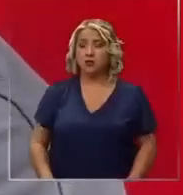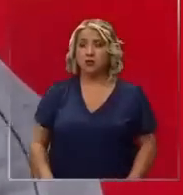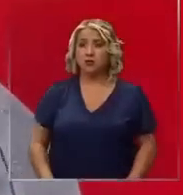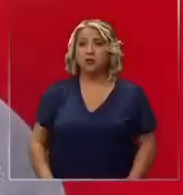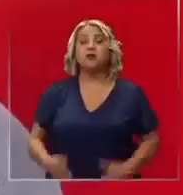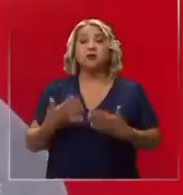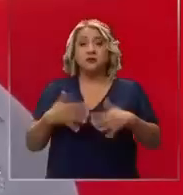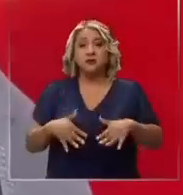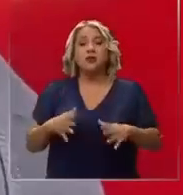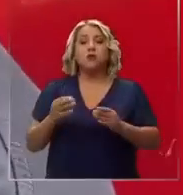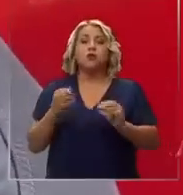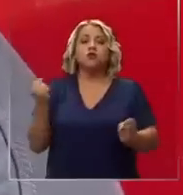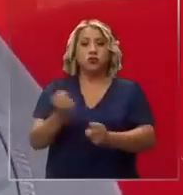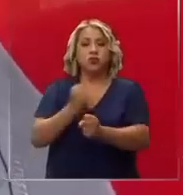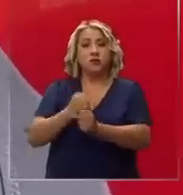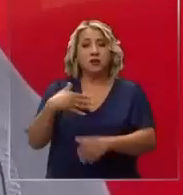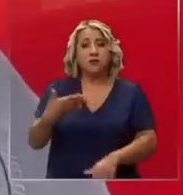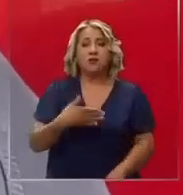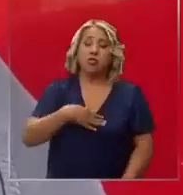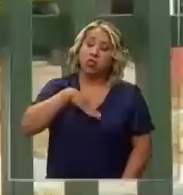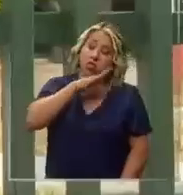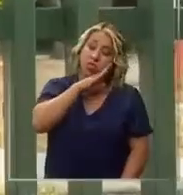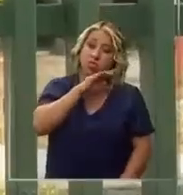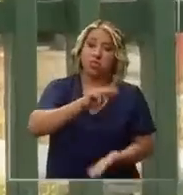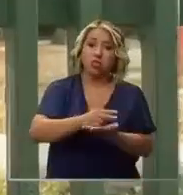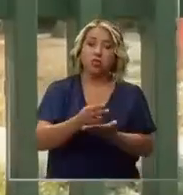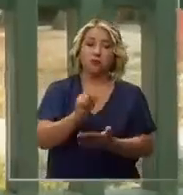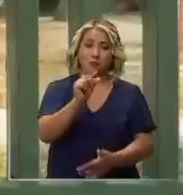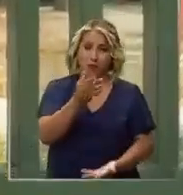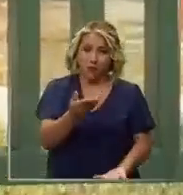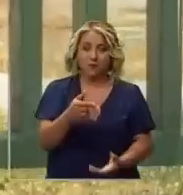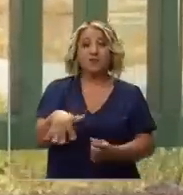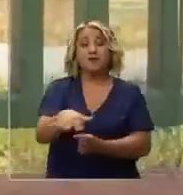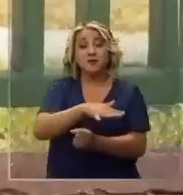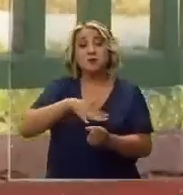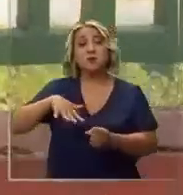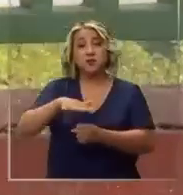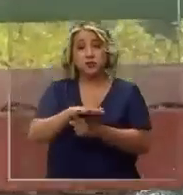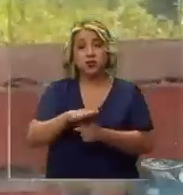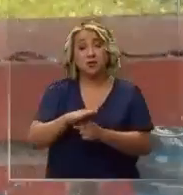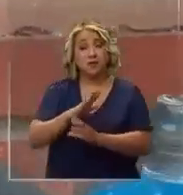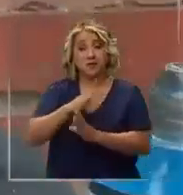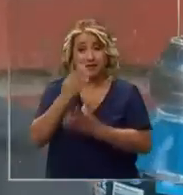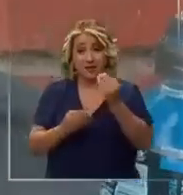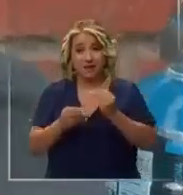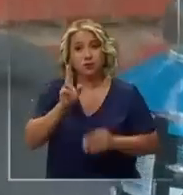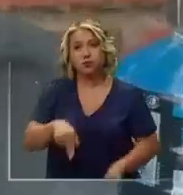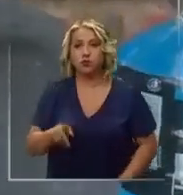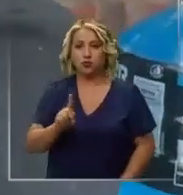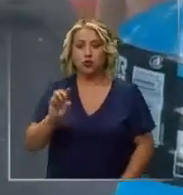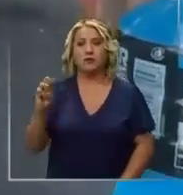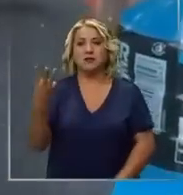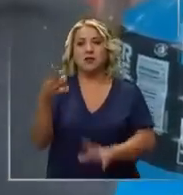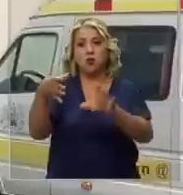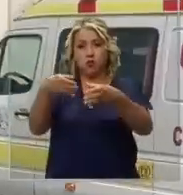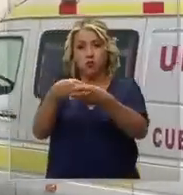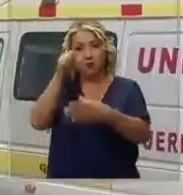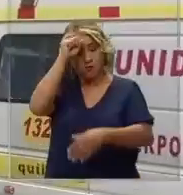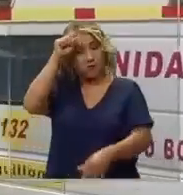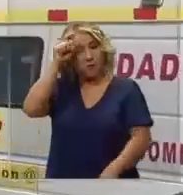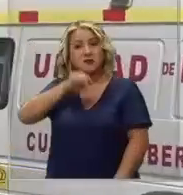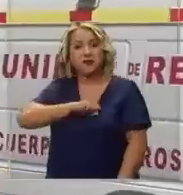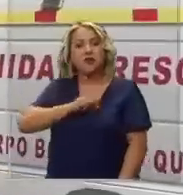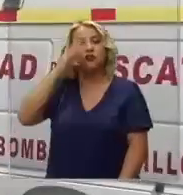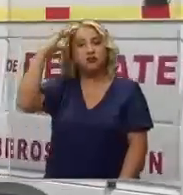Hemos tenido bastante trabajo, hemos dormido poco. La situación no cesa en el sur. Bien lo sabe el tercer contingente de bomberos de